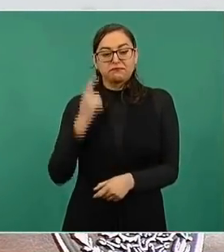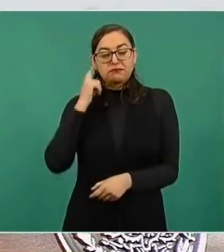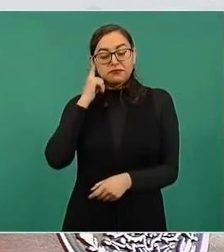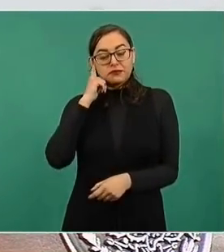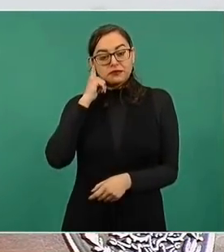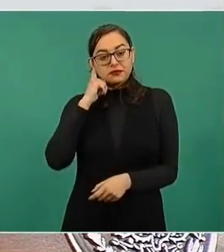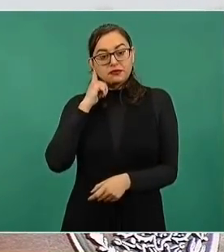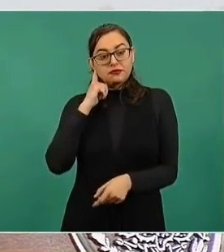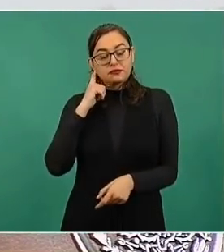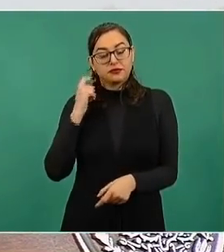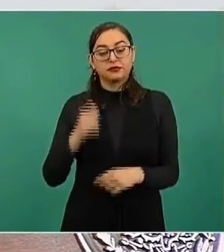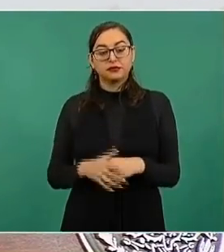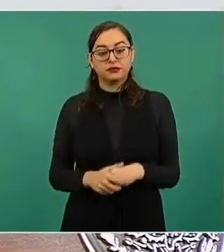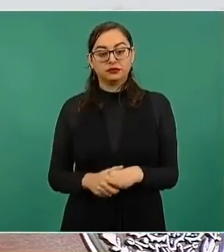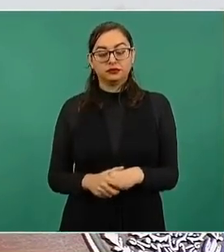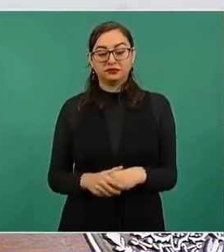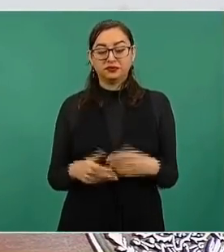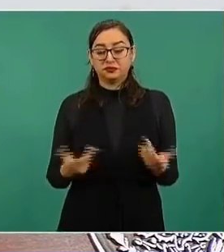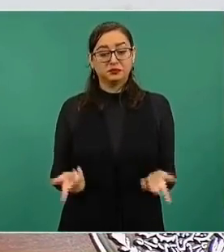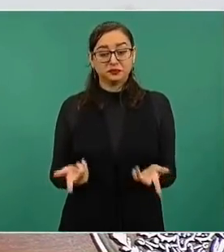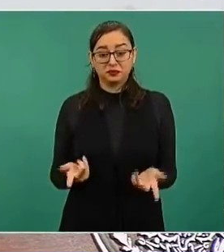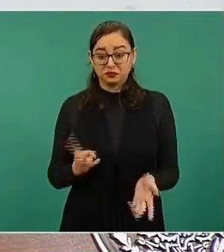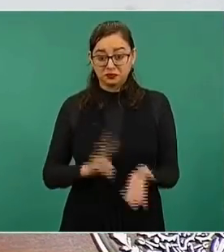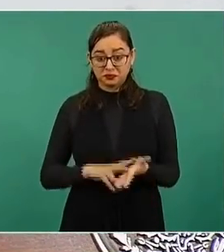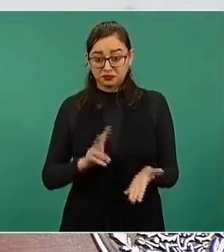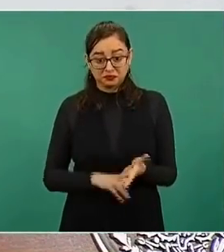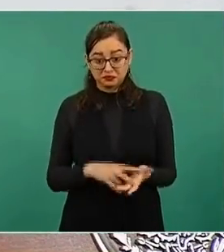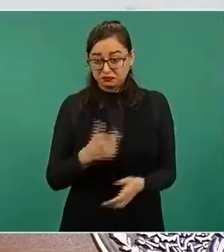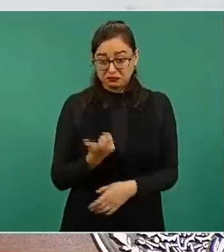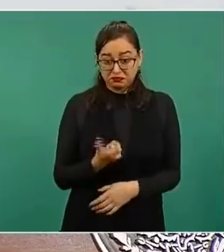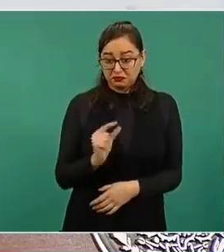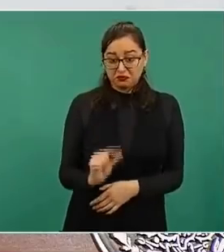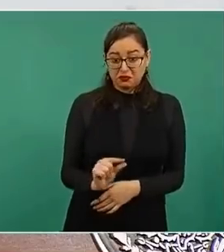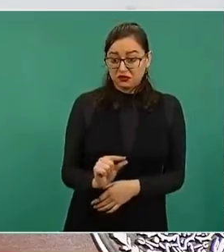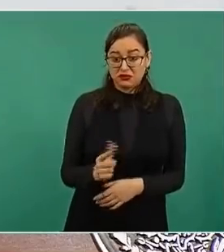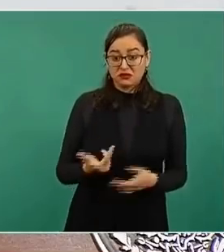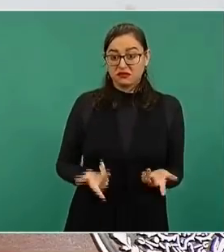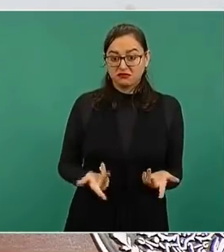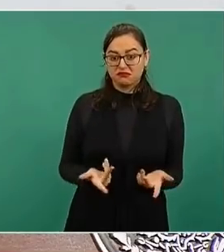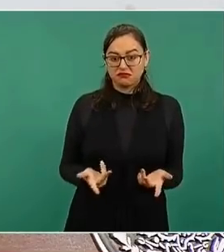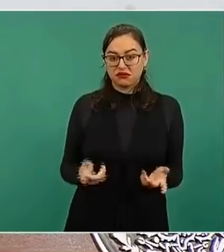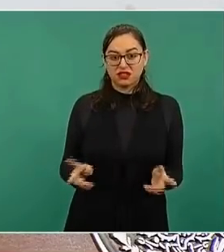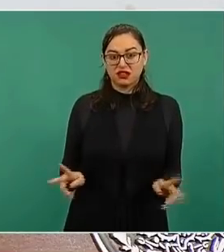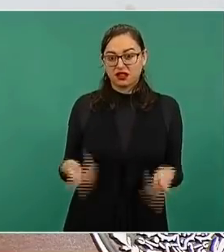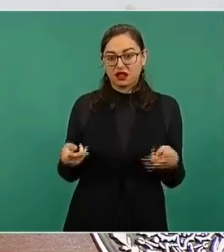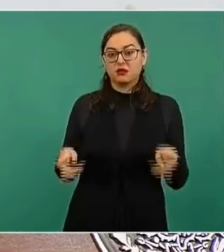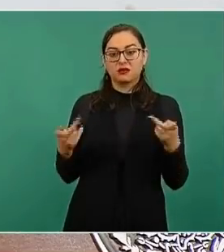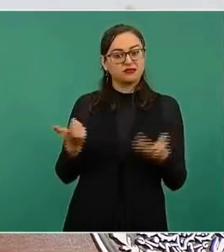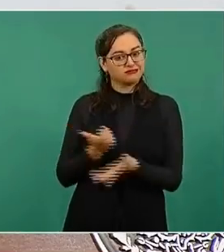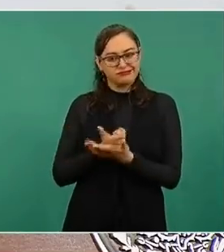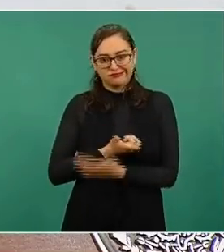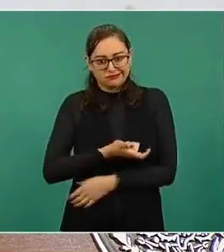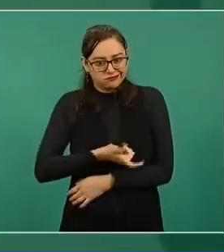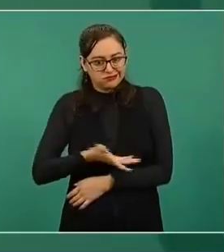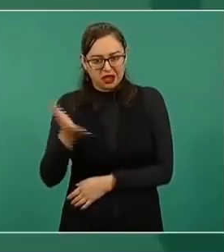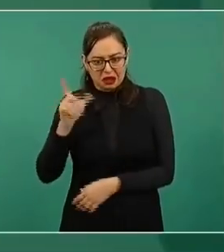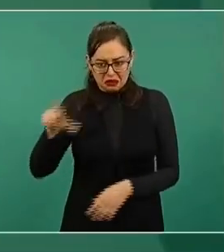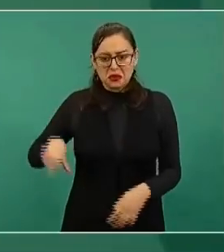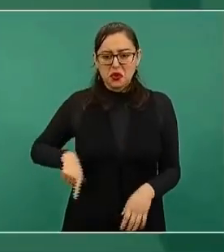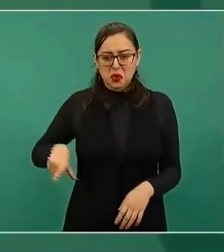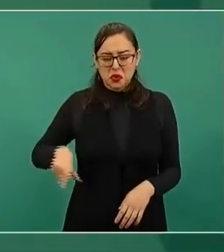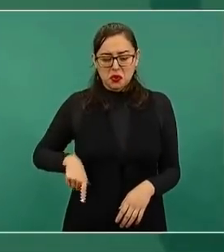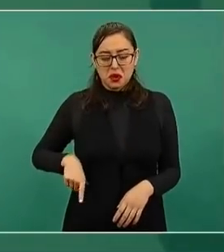acciones que valían más las entregaron a un valor